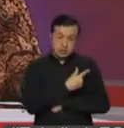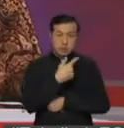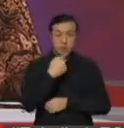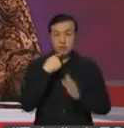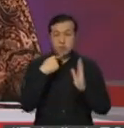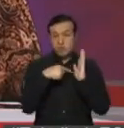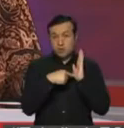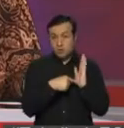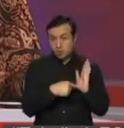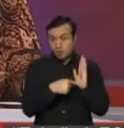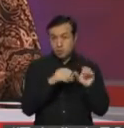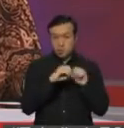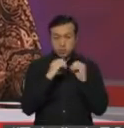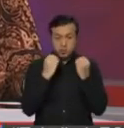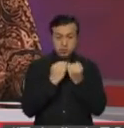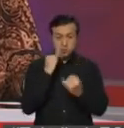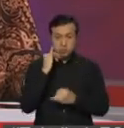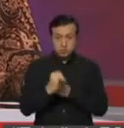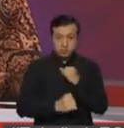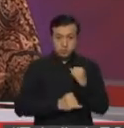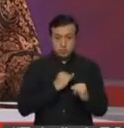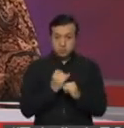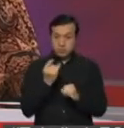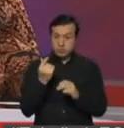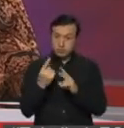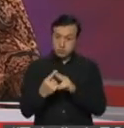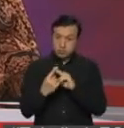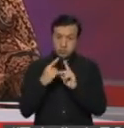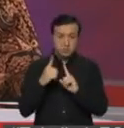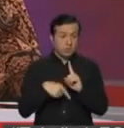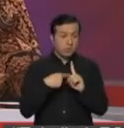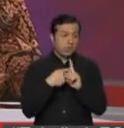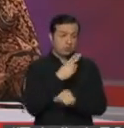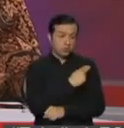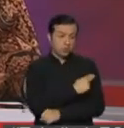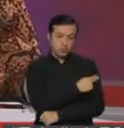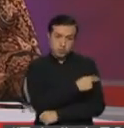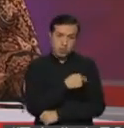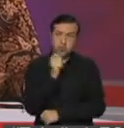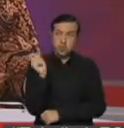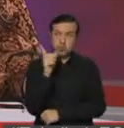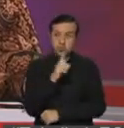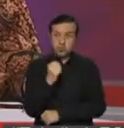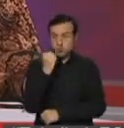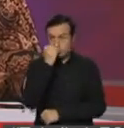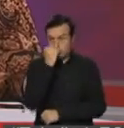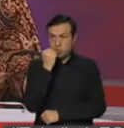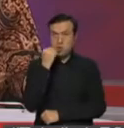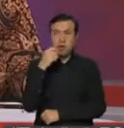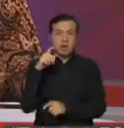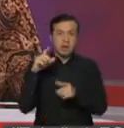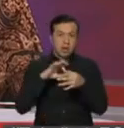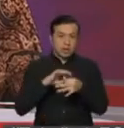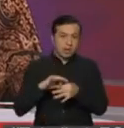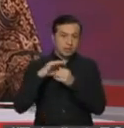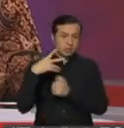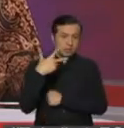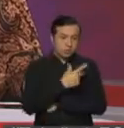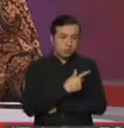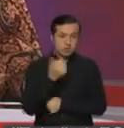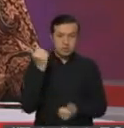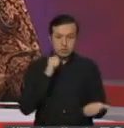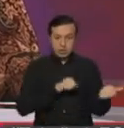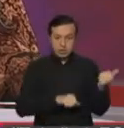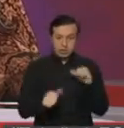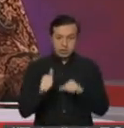ellos, organismos multilaterales de crédito, pero también la Cruz Roja, la Media Luna Roja, alianzas de vacunas, fundaciones, científicos